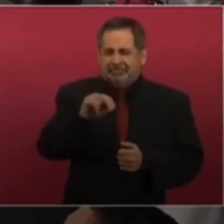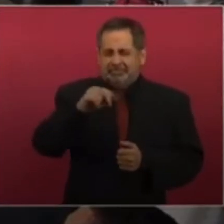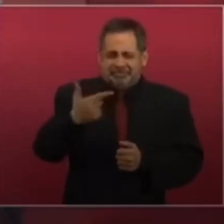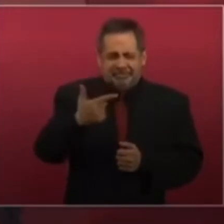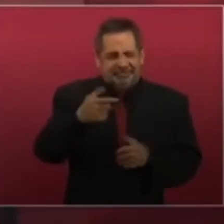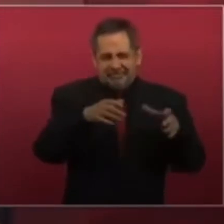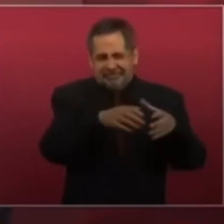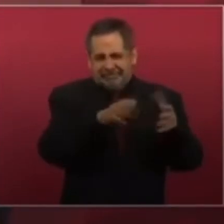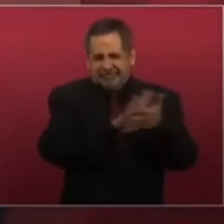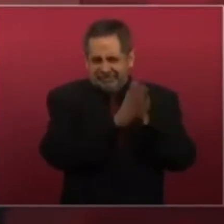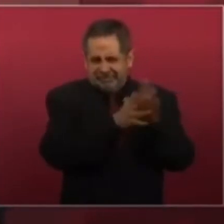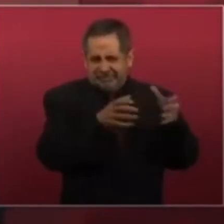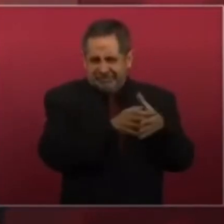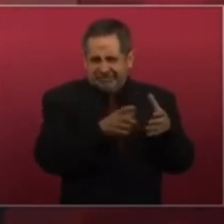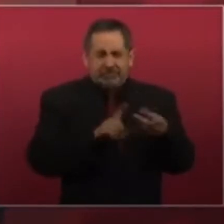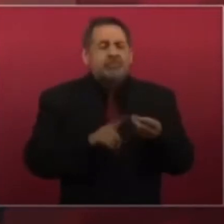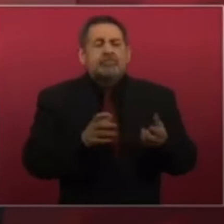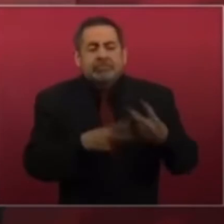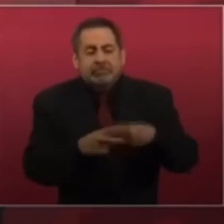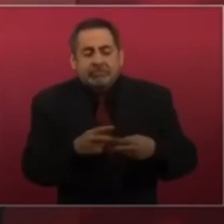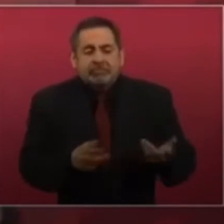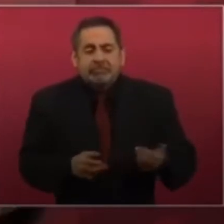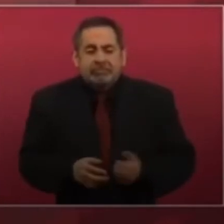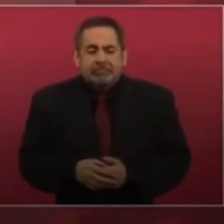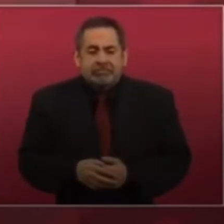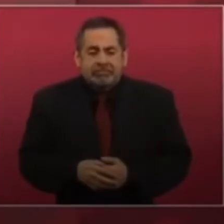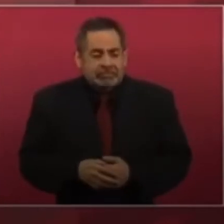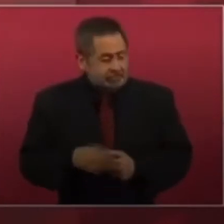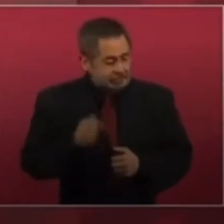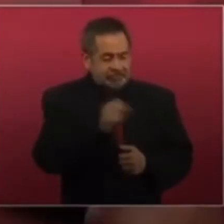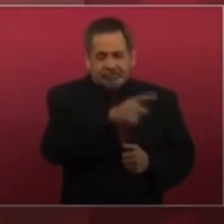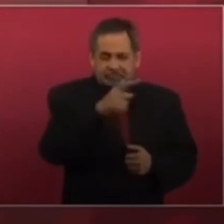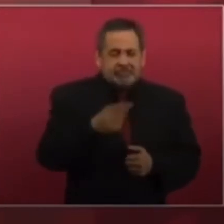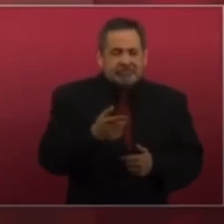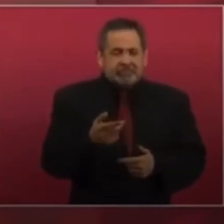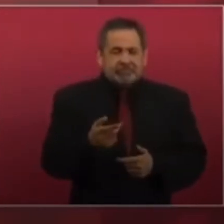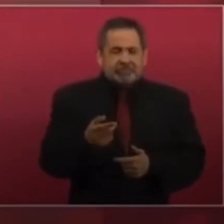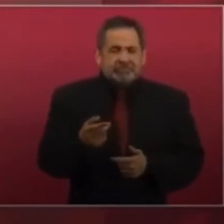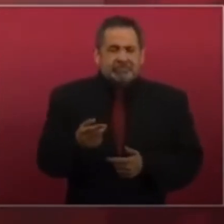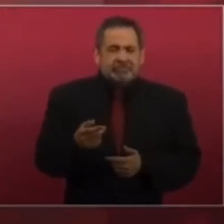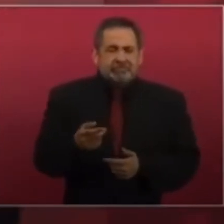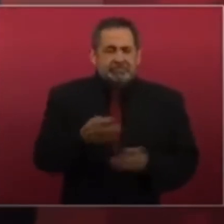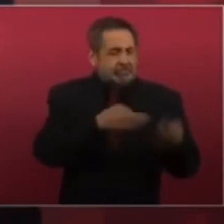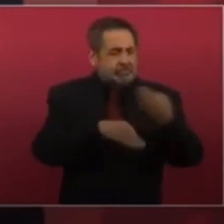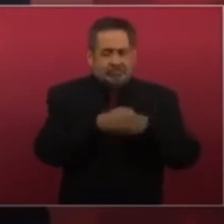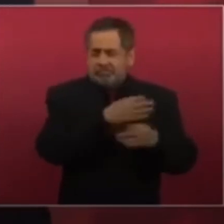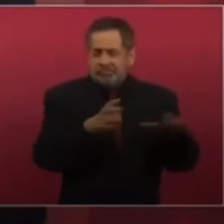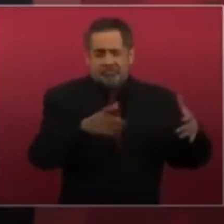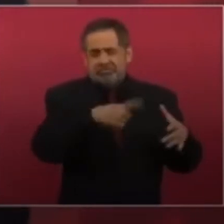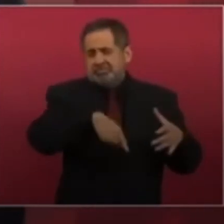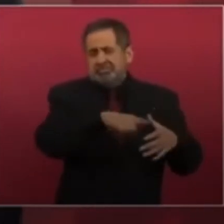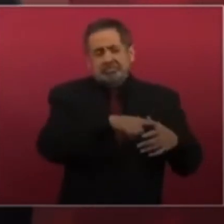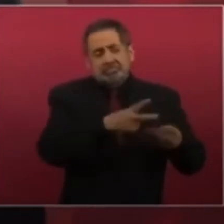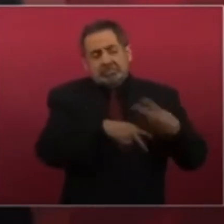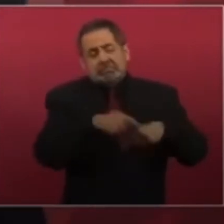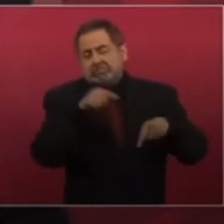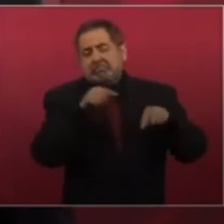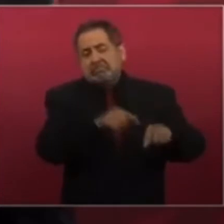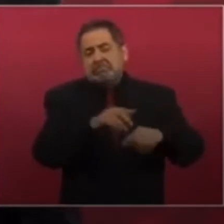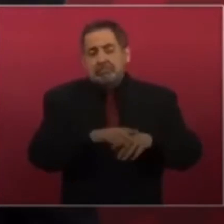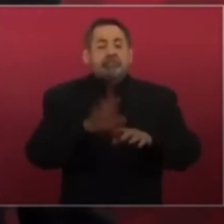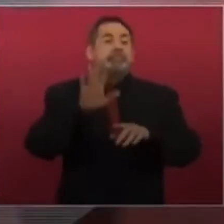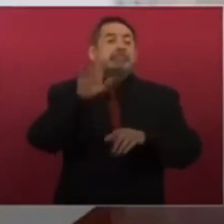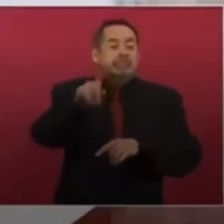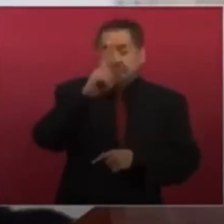esa entidad de igual manera el presidente mencionó que seguirá con su estrategia de abrazos no balas lo anterior debido a que está convencido que